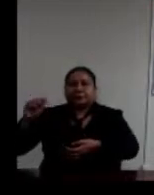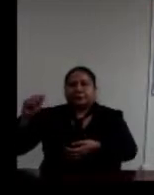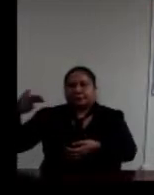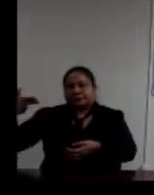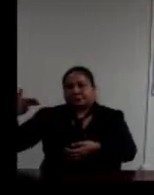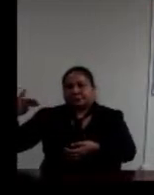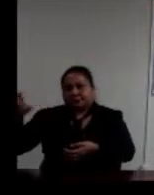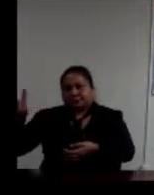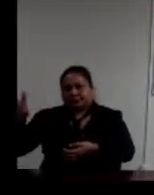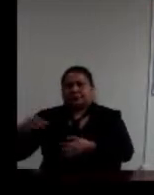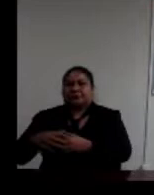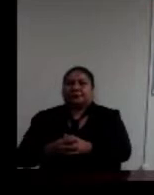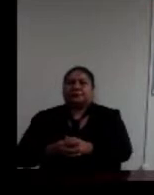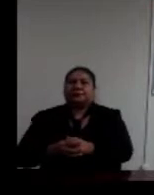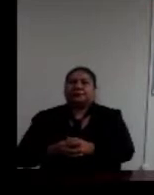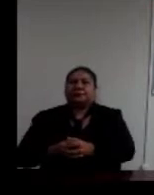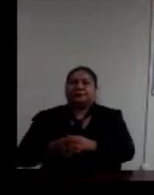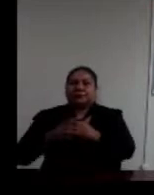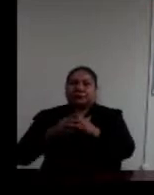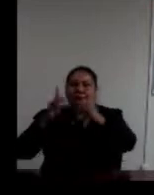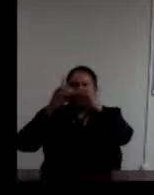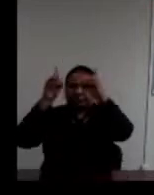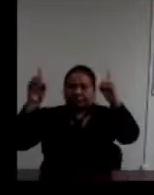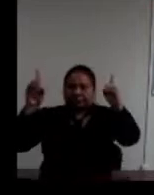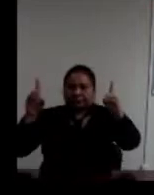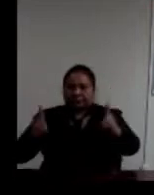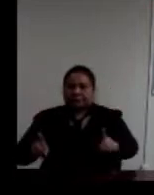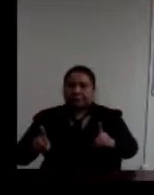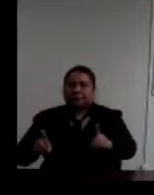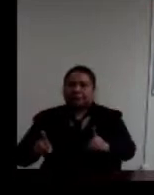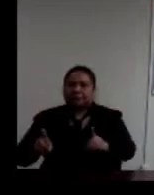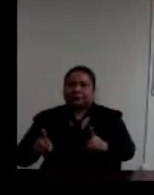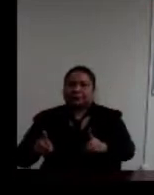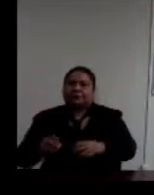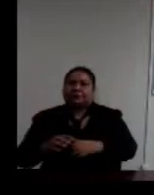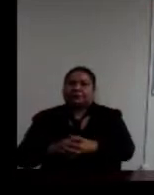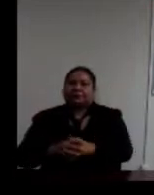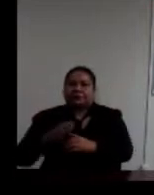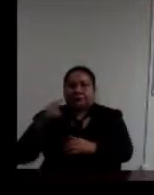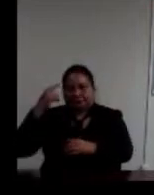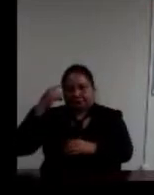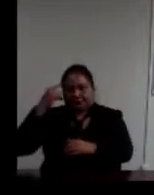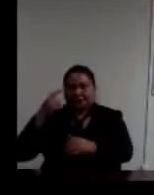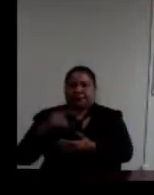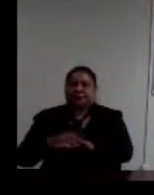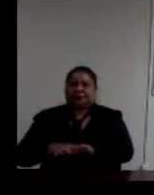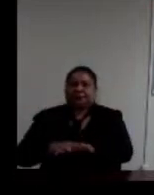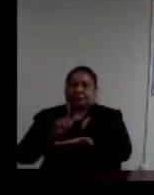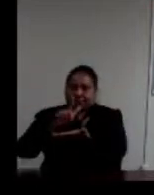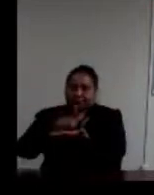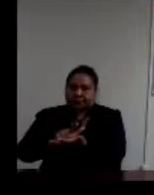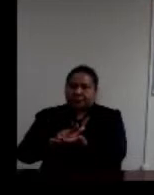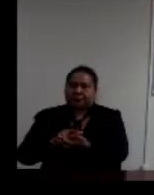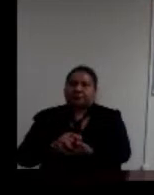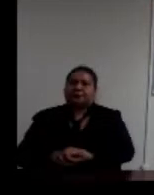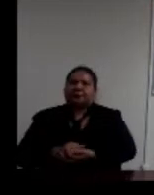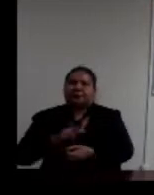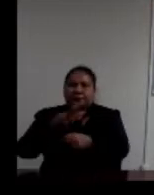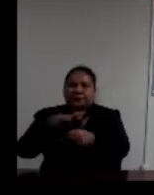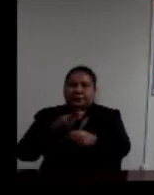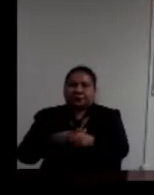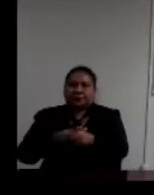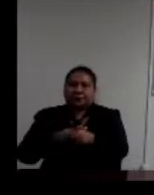escolar, versión México. Asimismo, tiene el diplomado de Psiquiatría Legal y Forense impartido por el